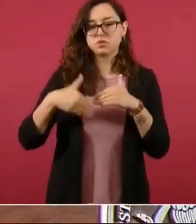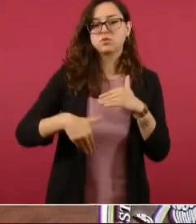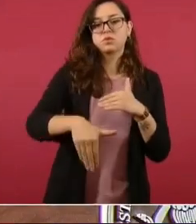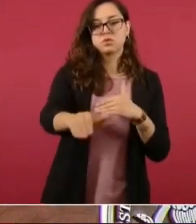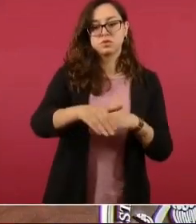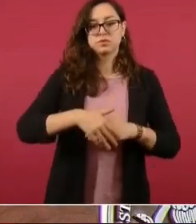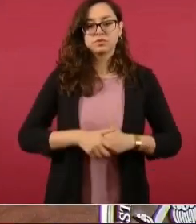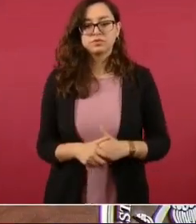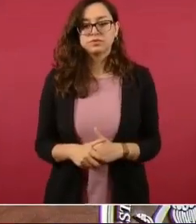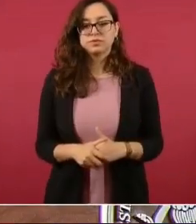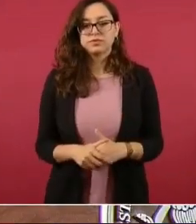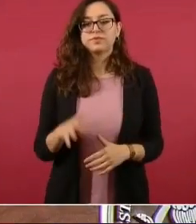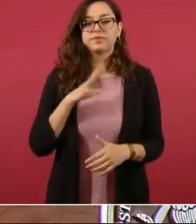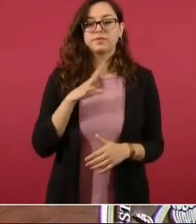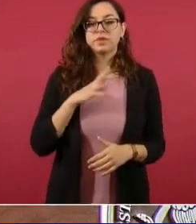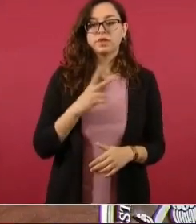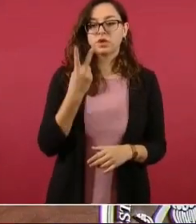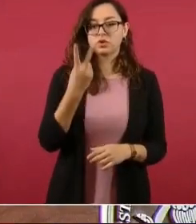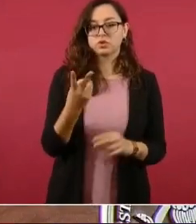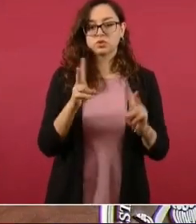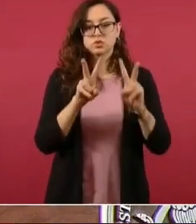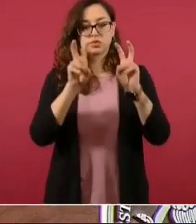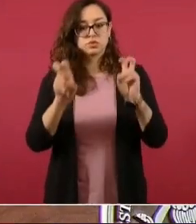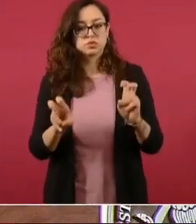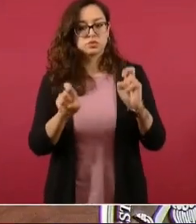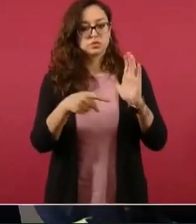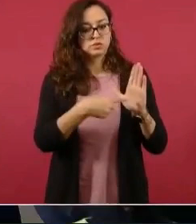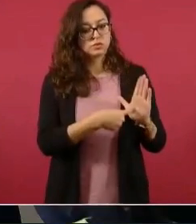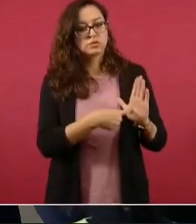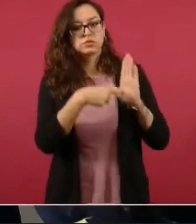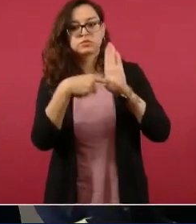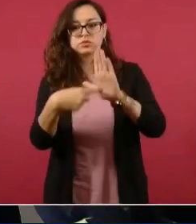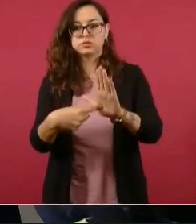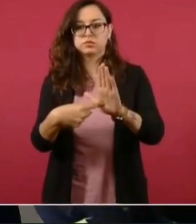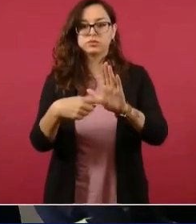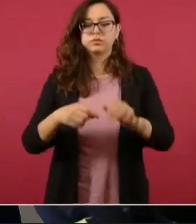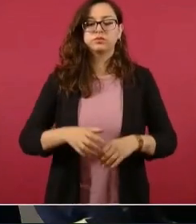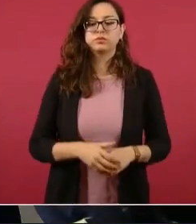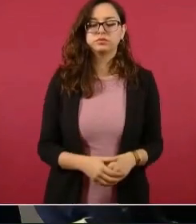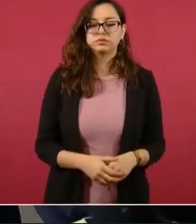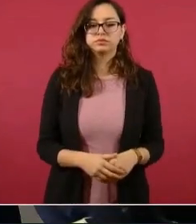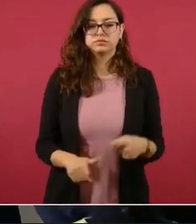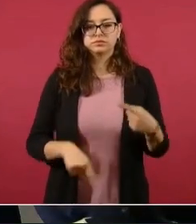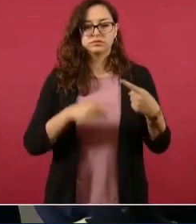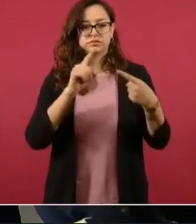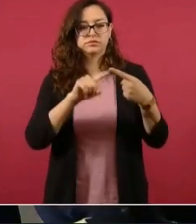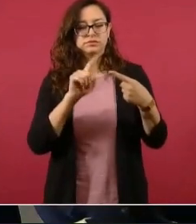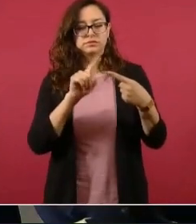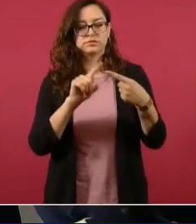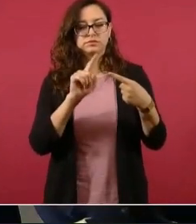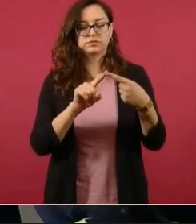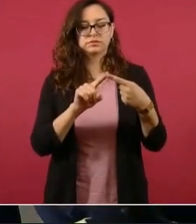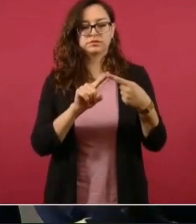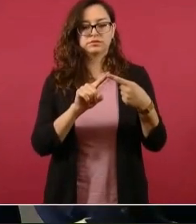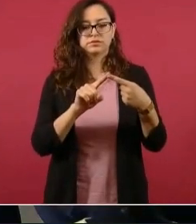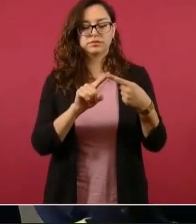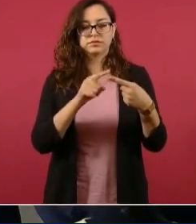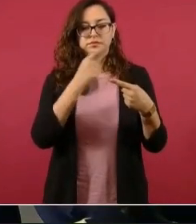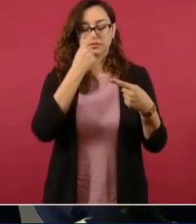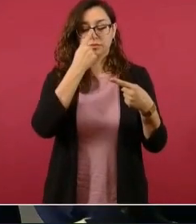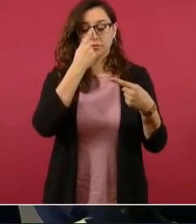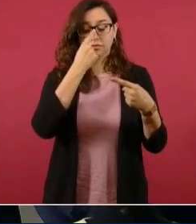Tenemos dos exposiciones, lo de el quién es quién